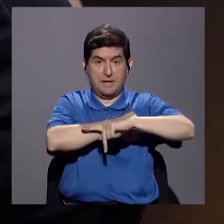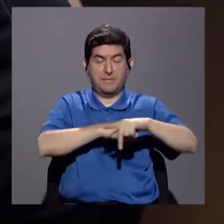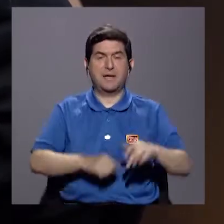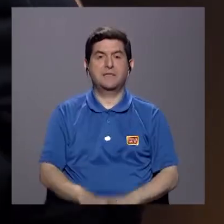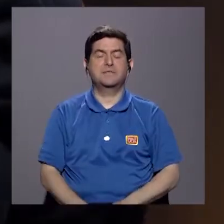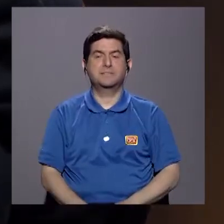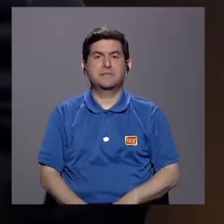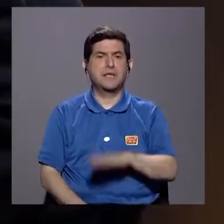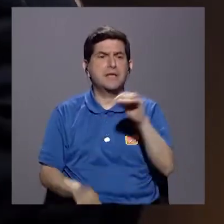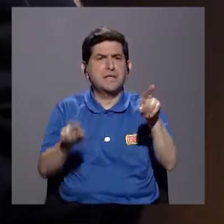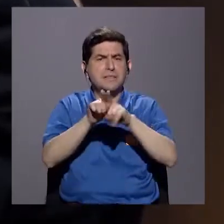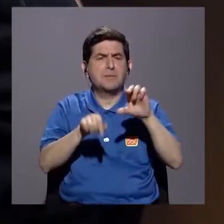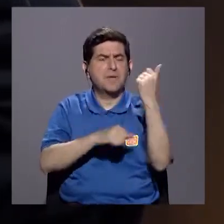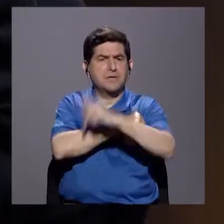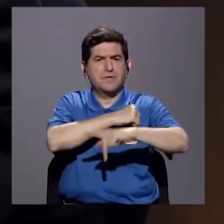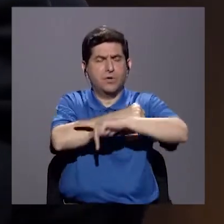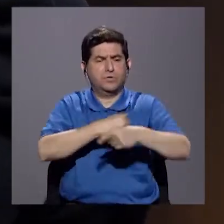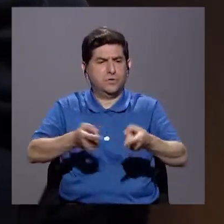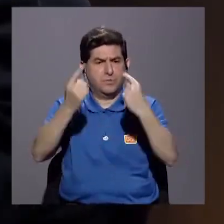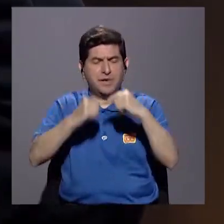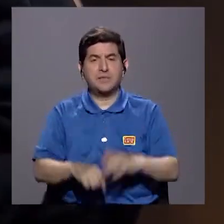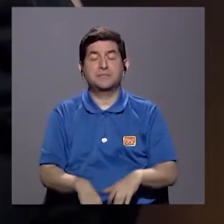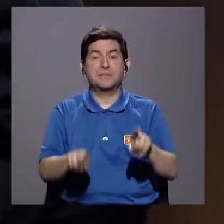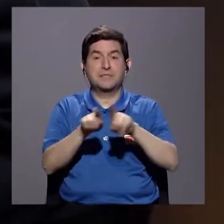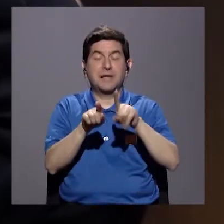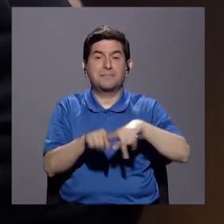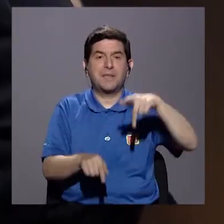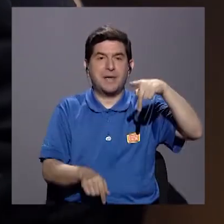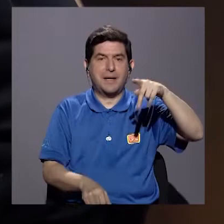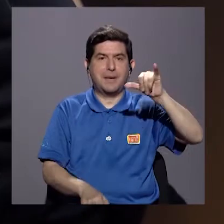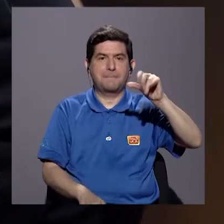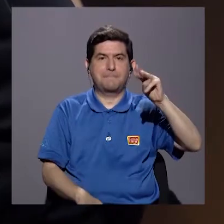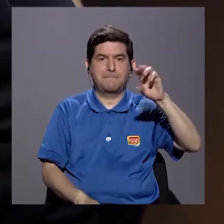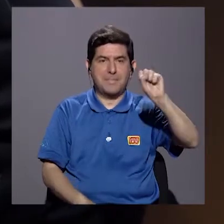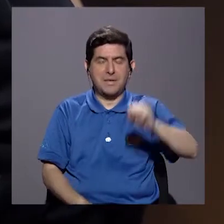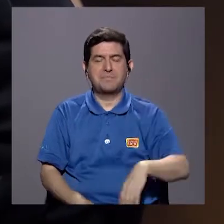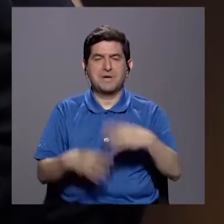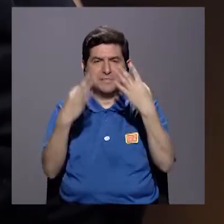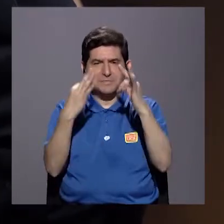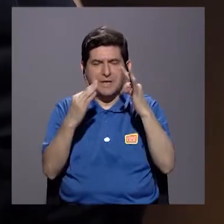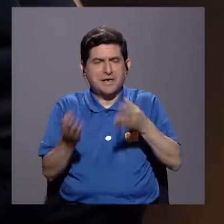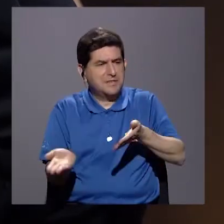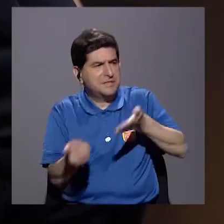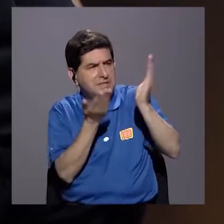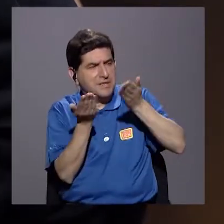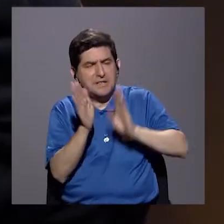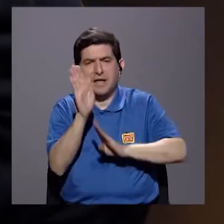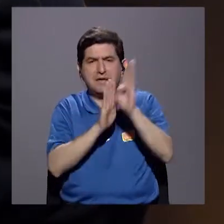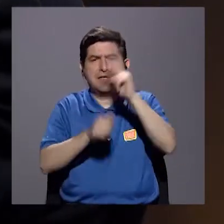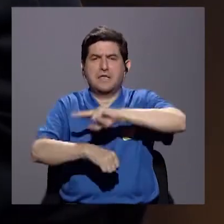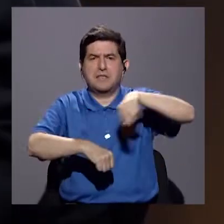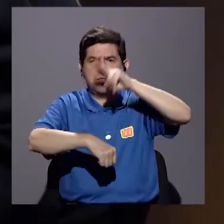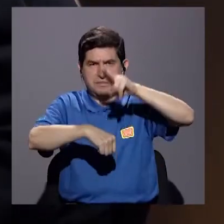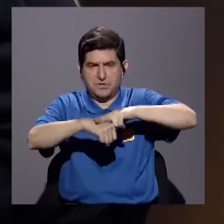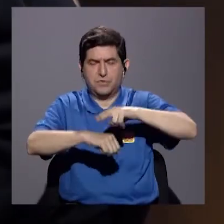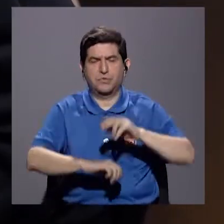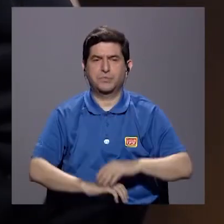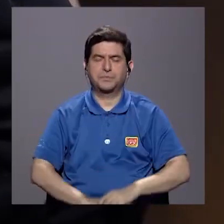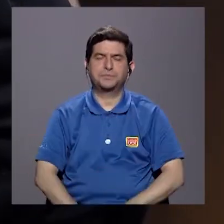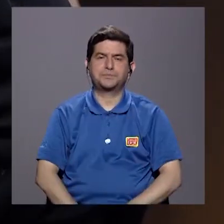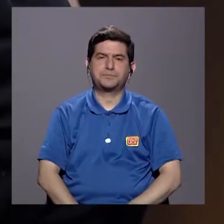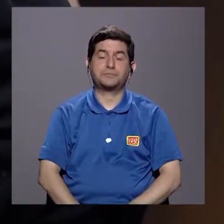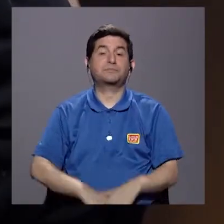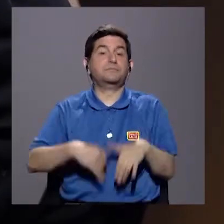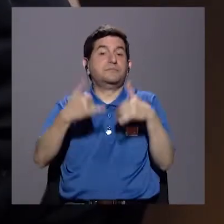las pymes que queríamos levantarles el nivel para poder participar de esfuerzo de exportación y desarrollo nacional.